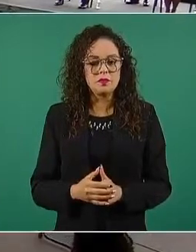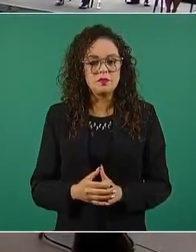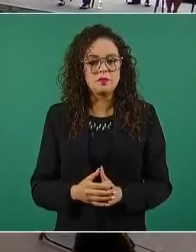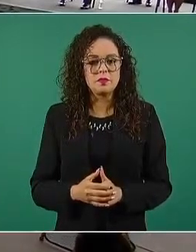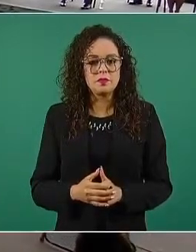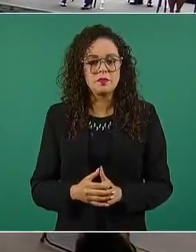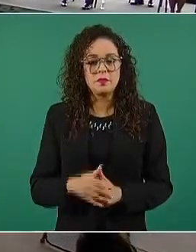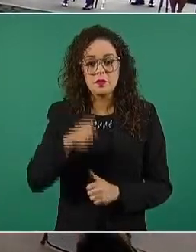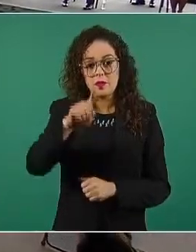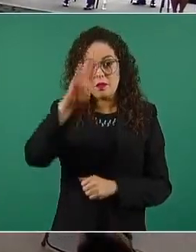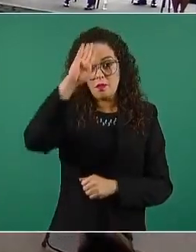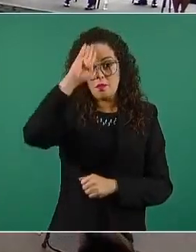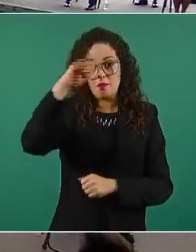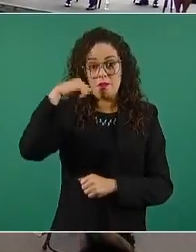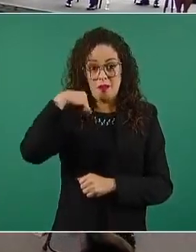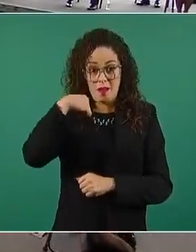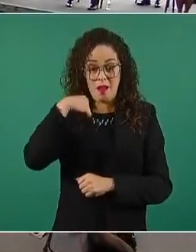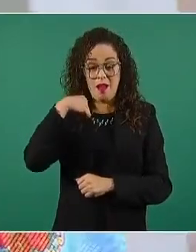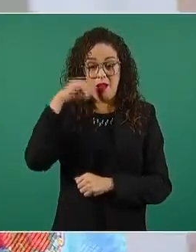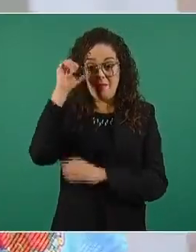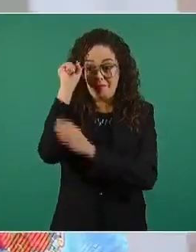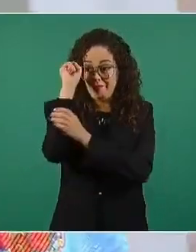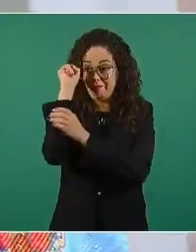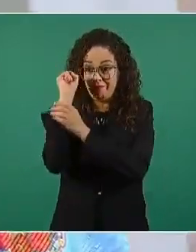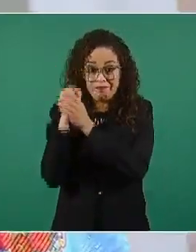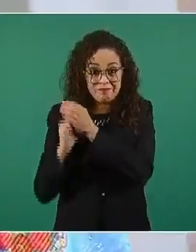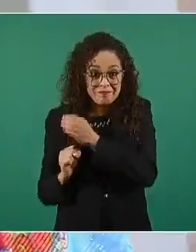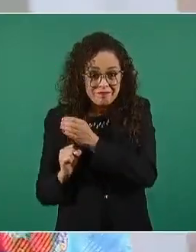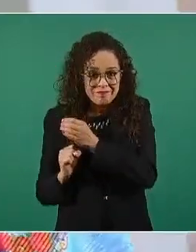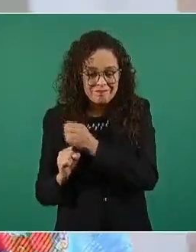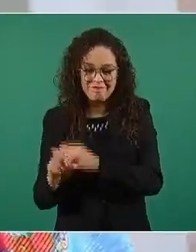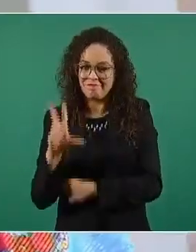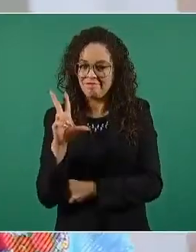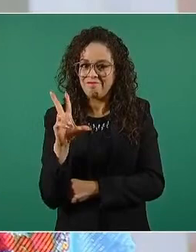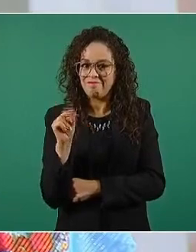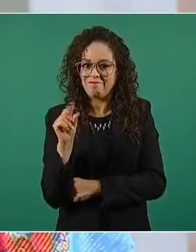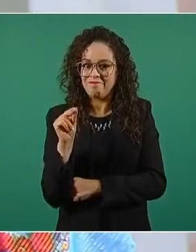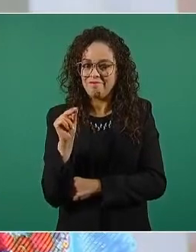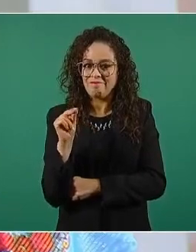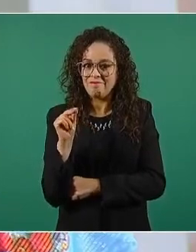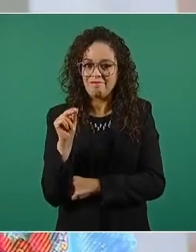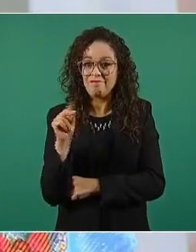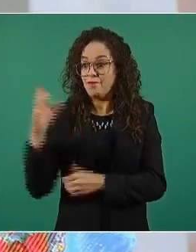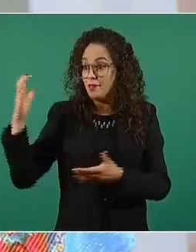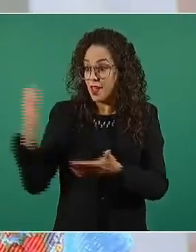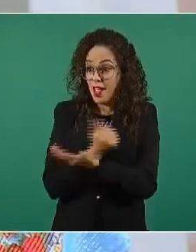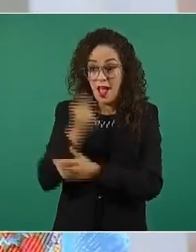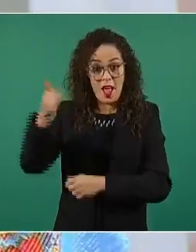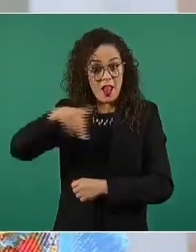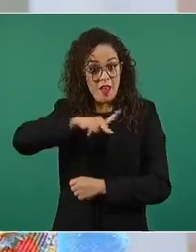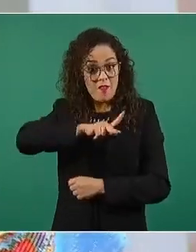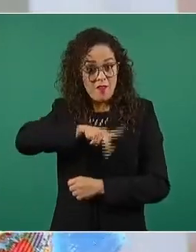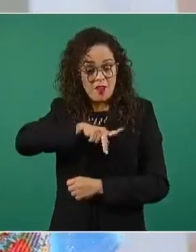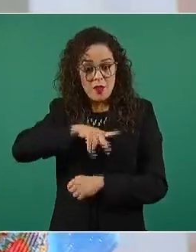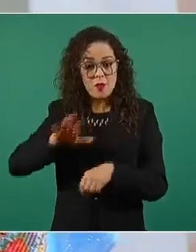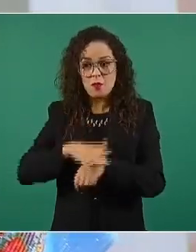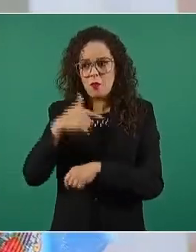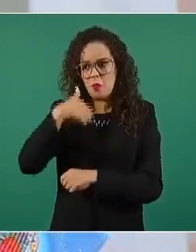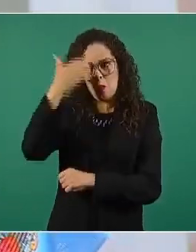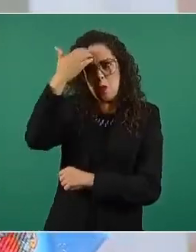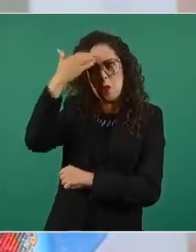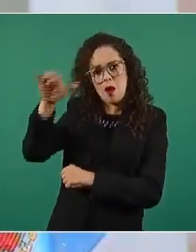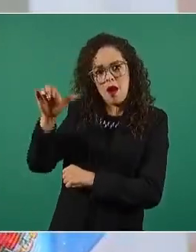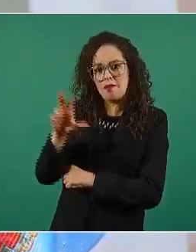bajamos la cabeza y decimos que hemos sido vencidos por un virus desconocido. Vamos a